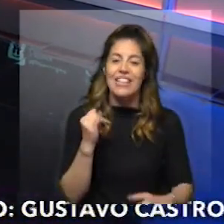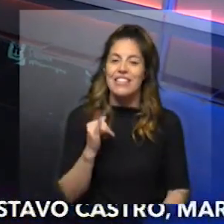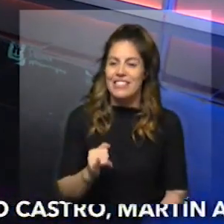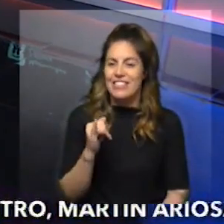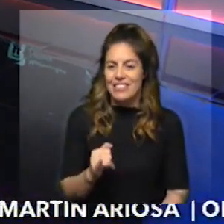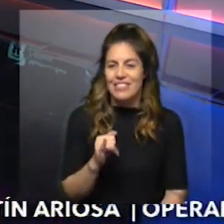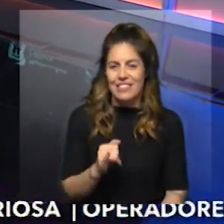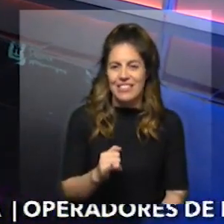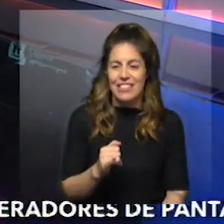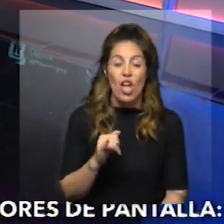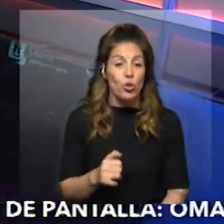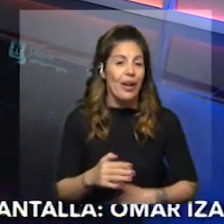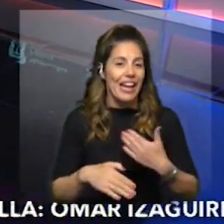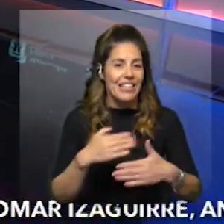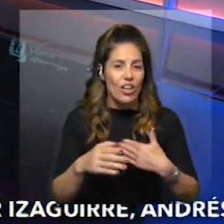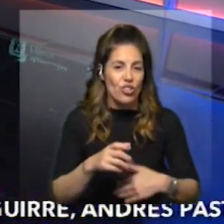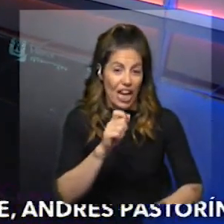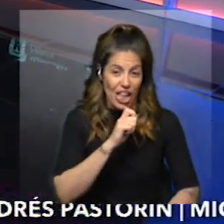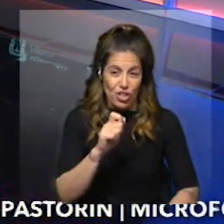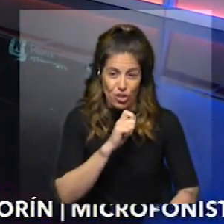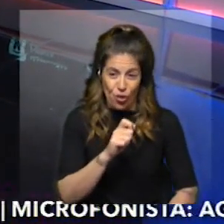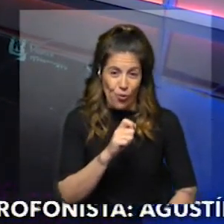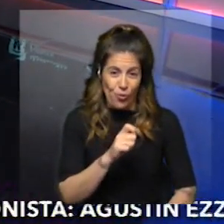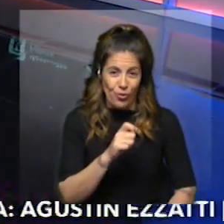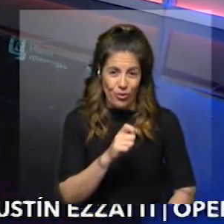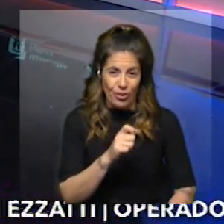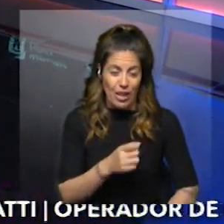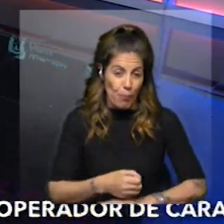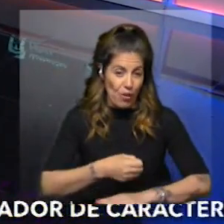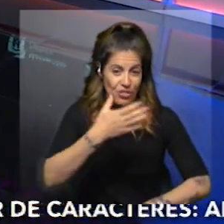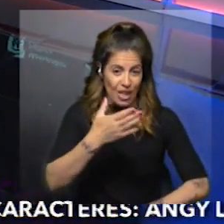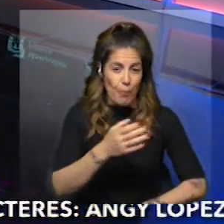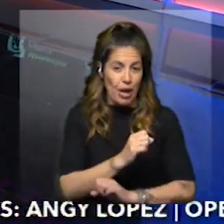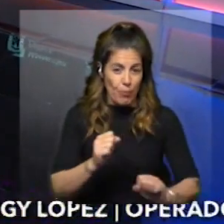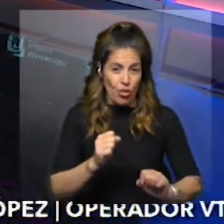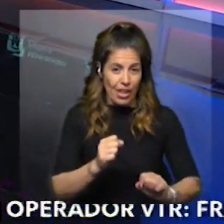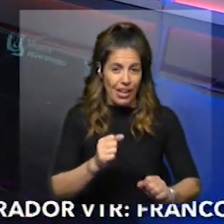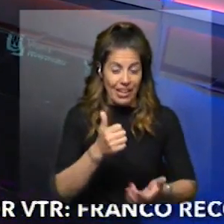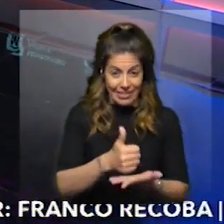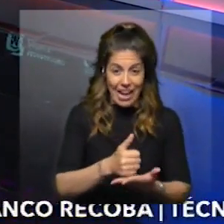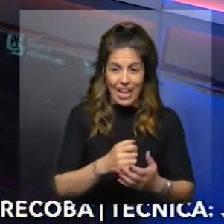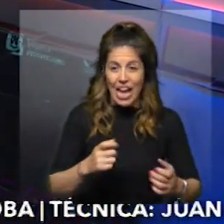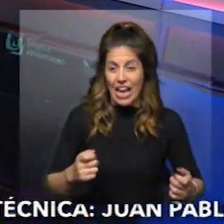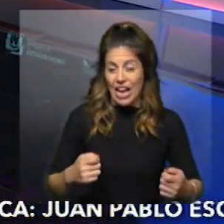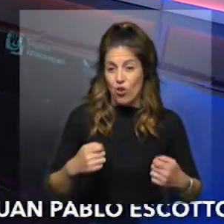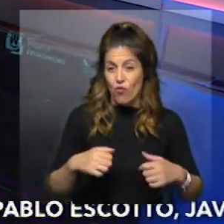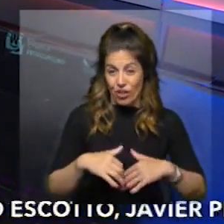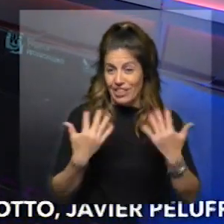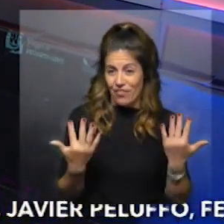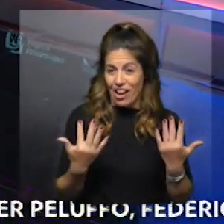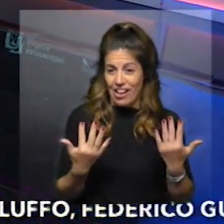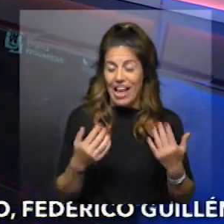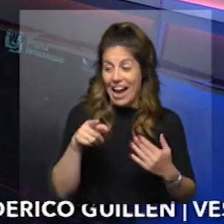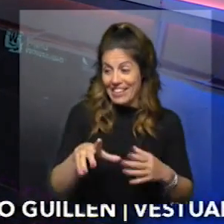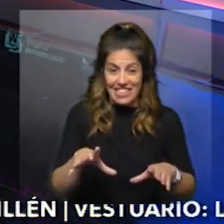tuve que desarrollar el show y la profesionalidad como para estar en un festival, ¿no? Y ahí fue cuando, bueno, la gente